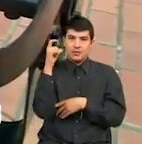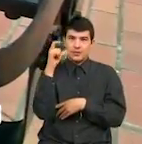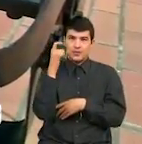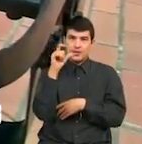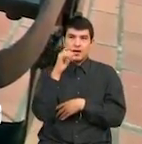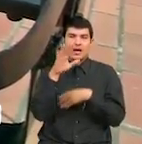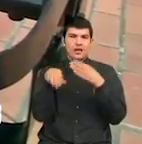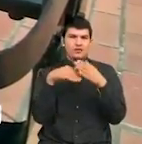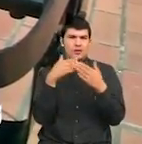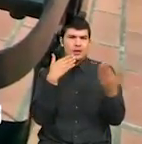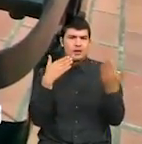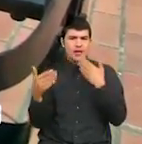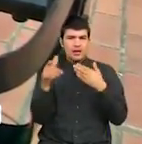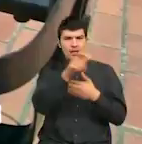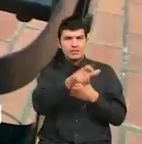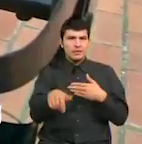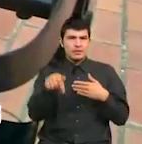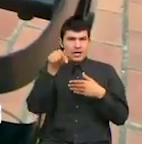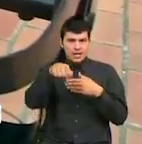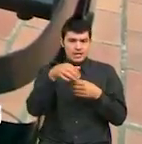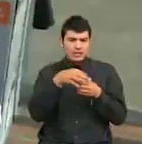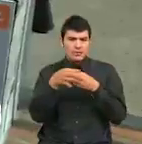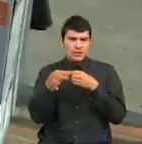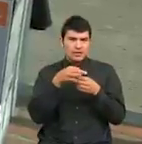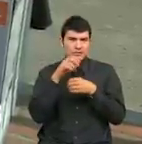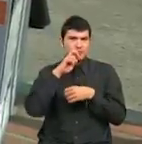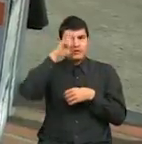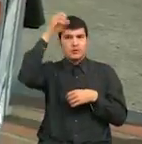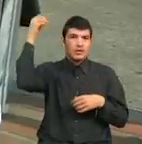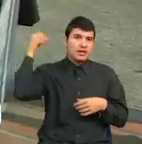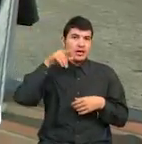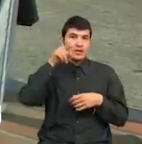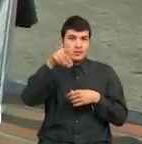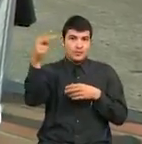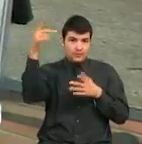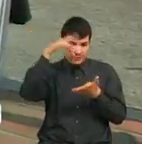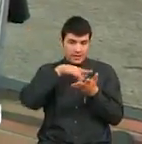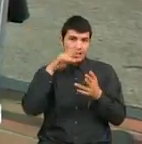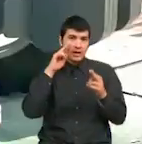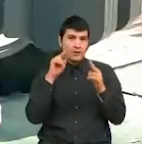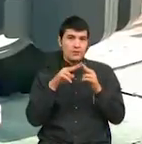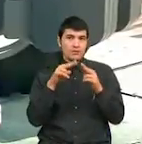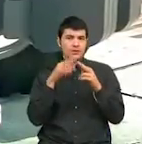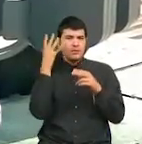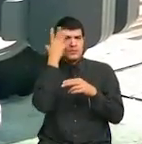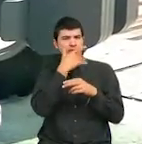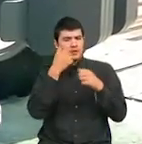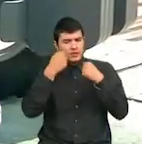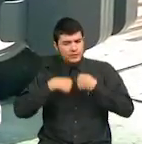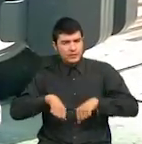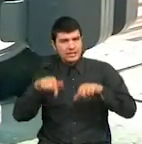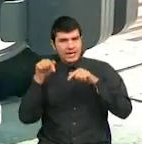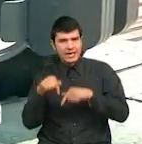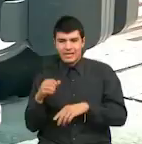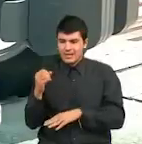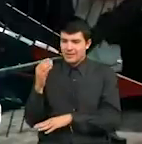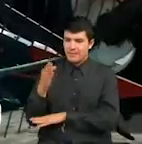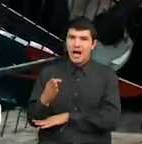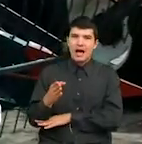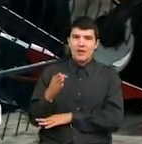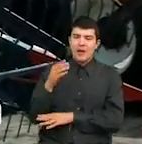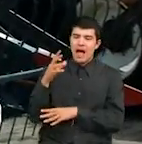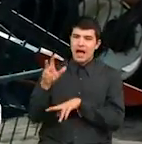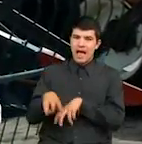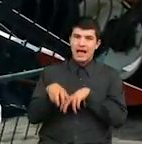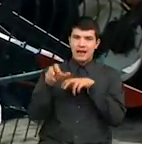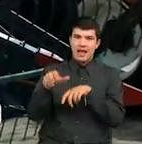la ruralidad de todos los municipios, para que visiten y conozcan este bonito esfuerzo que viene realizando el Banco